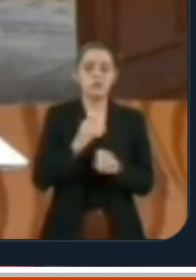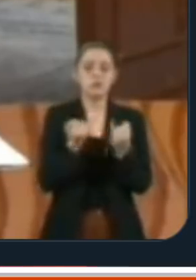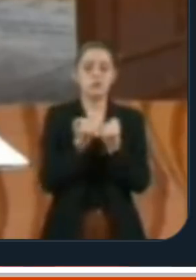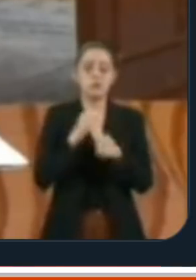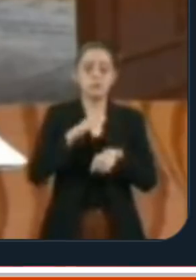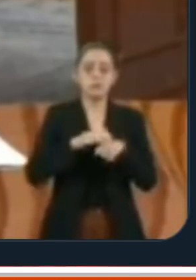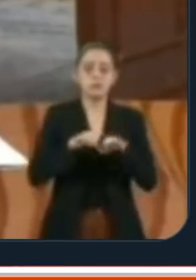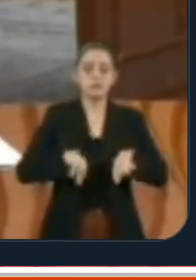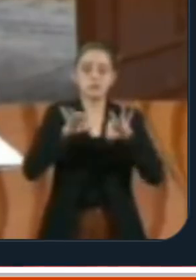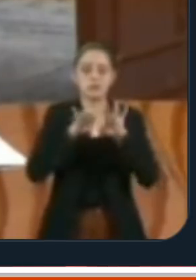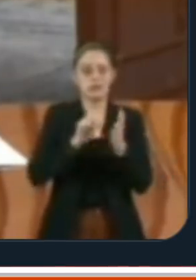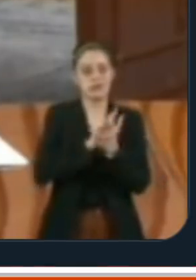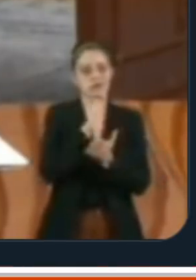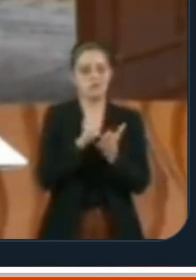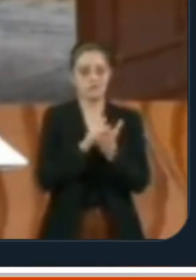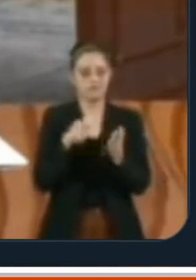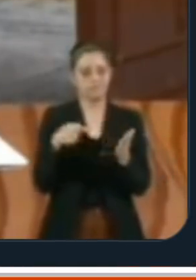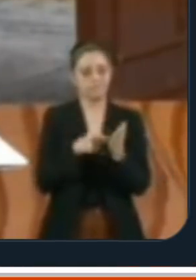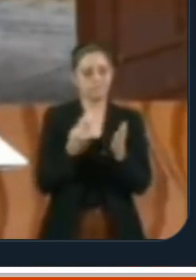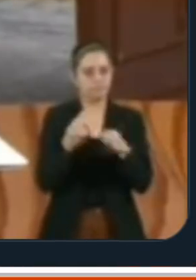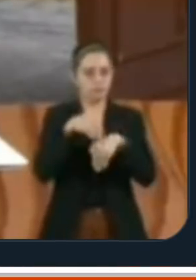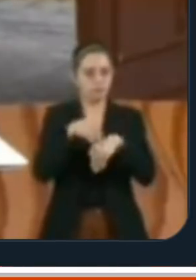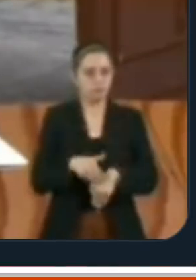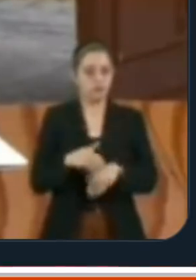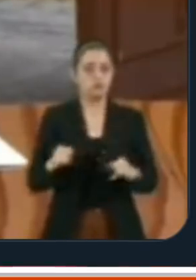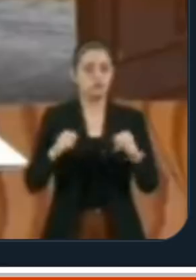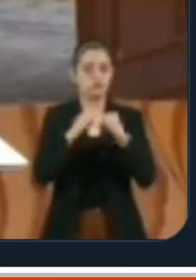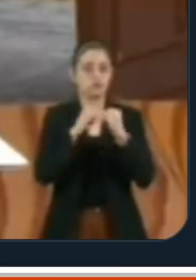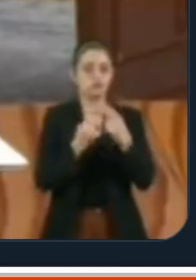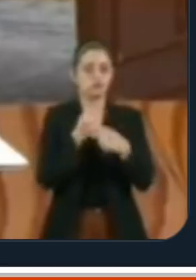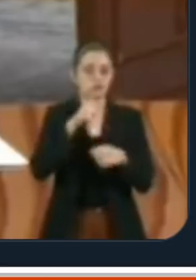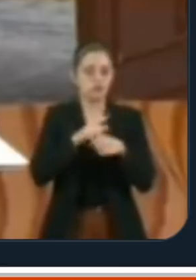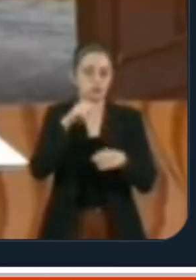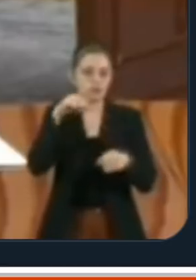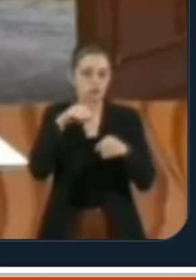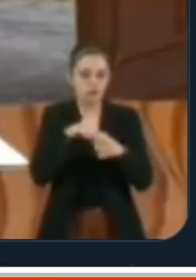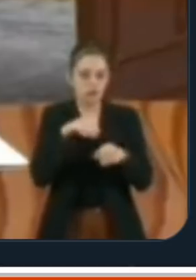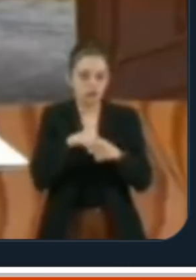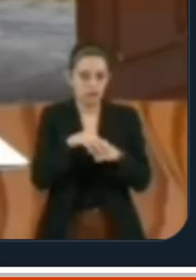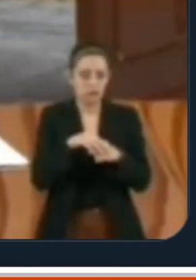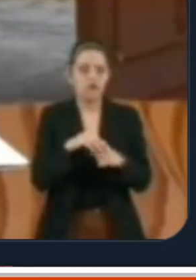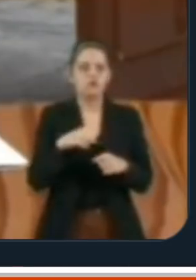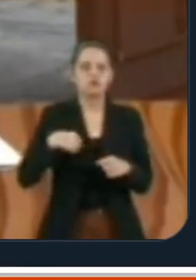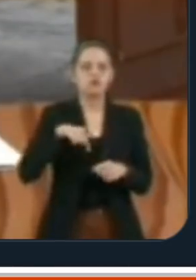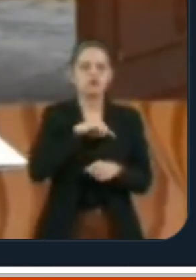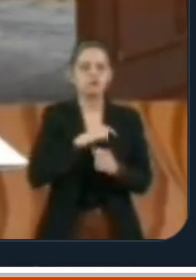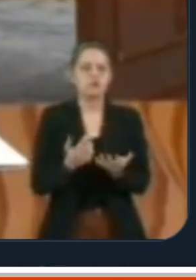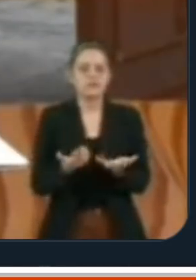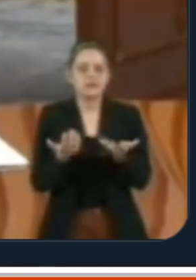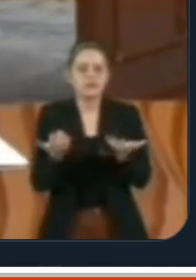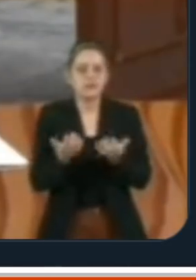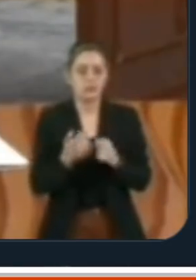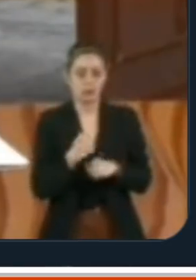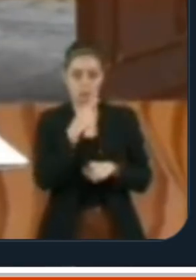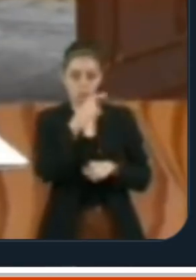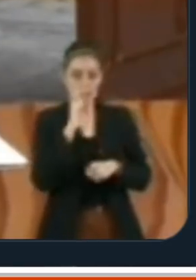vigentes. Al Instituto Nacional Electoral, simple y sencillamente, le estamos impidiendo